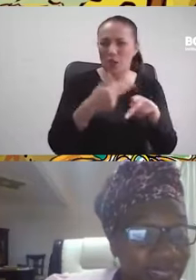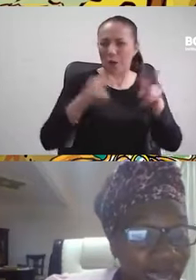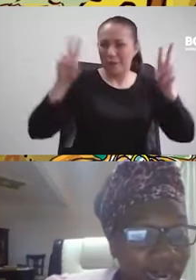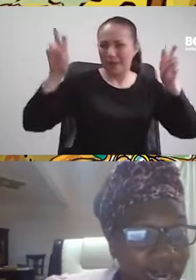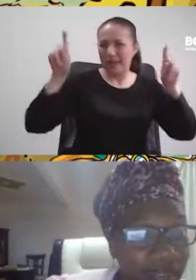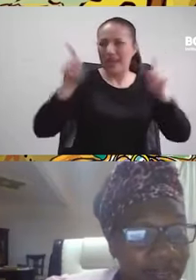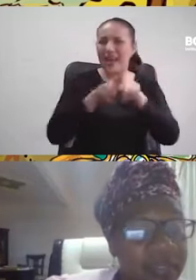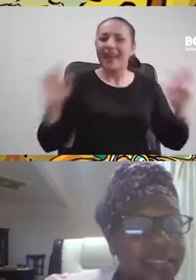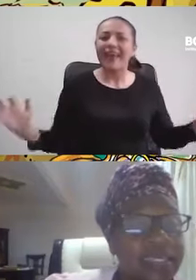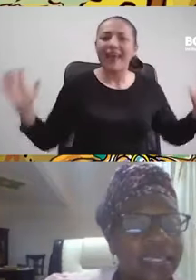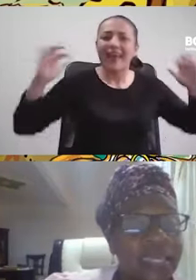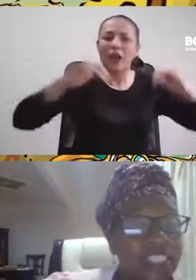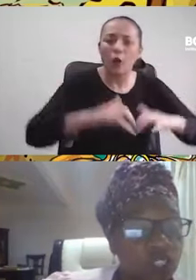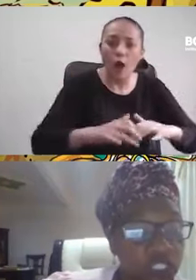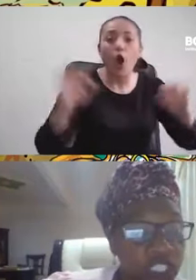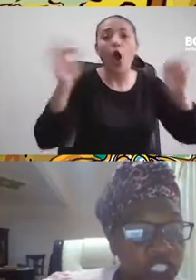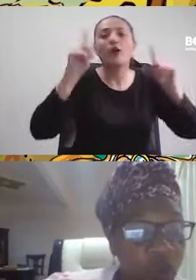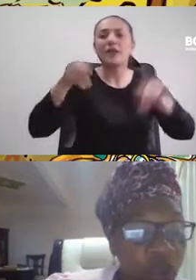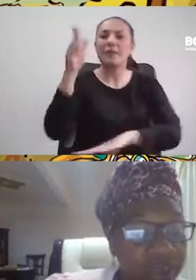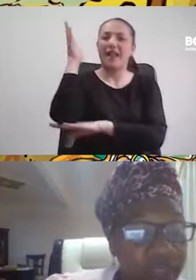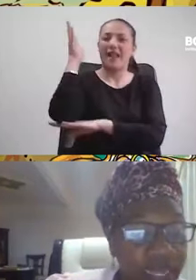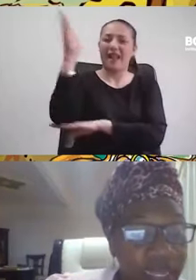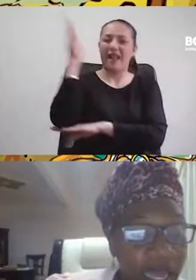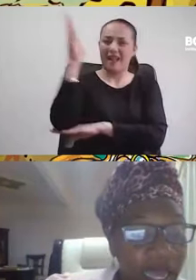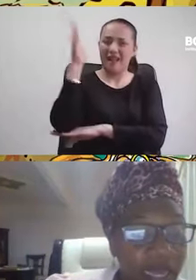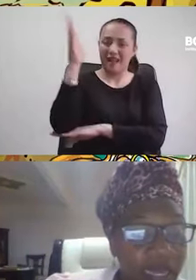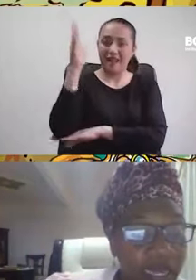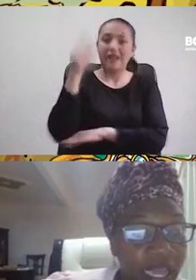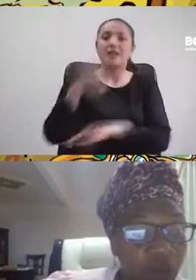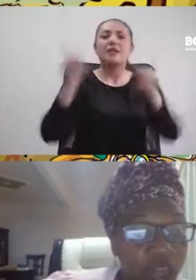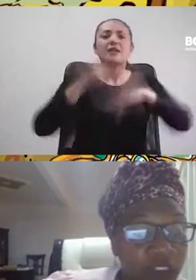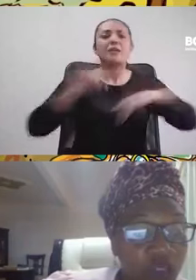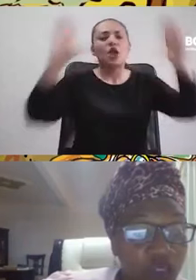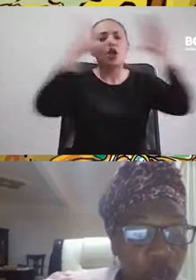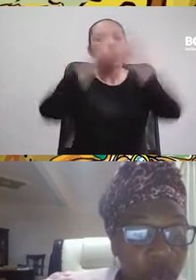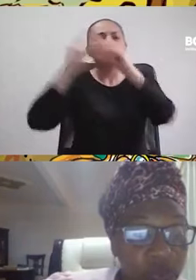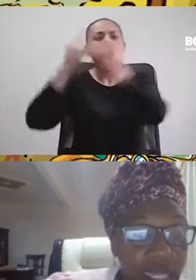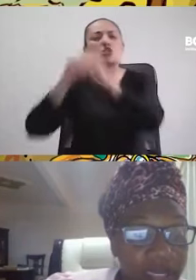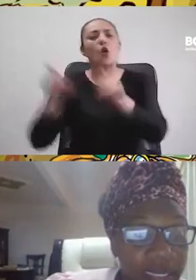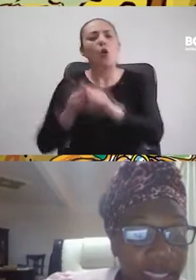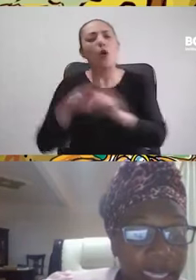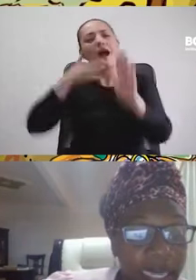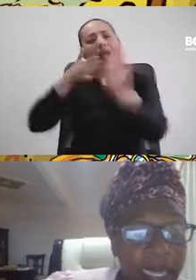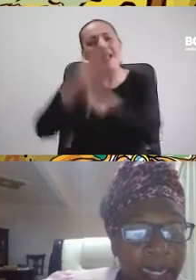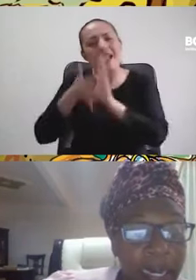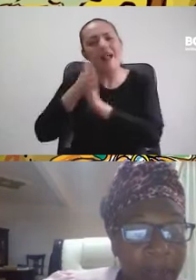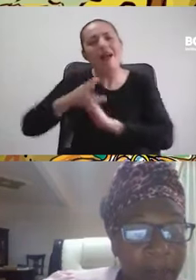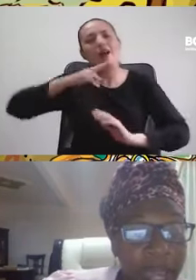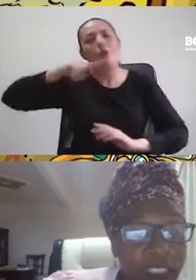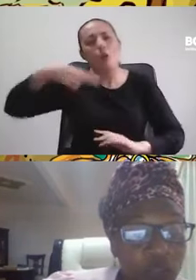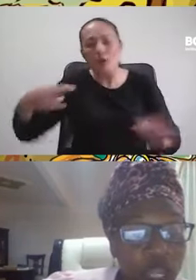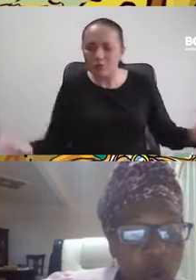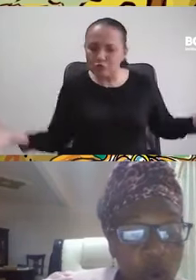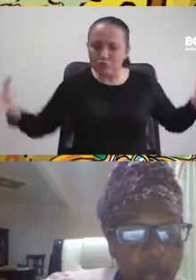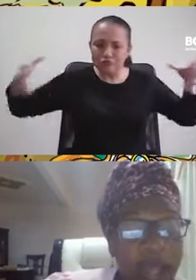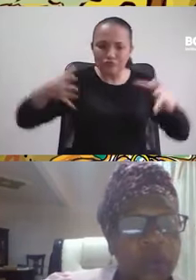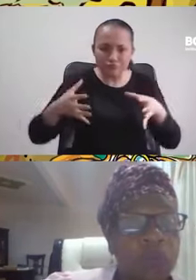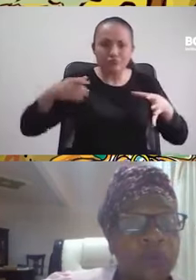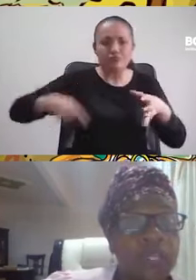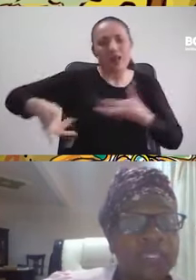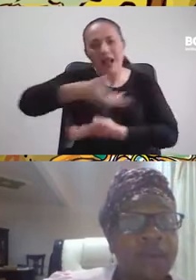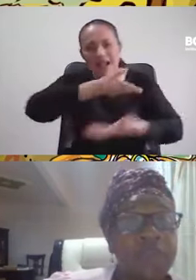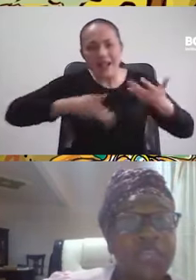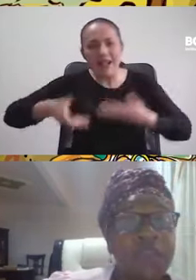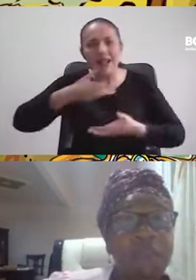las charlas y esas noches de cuentería, encuentros de juntas, reemplazo en los